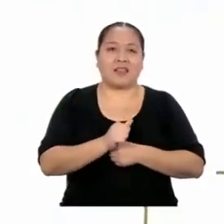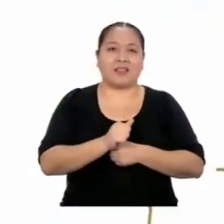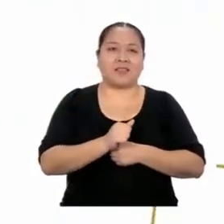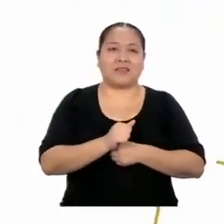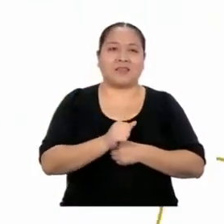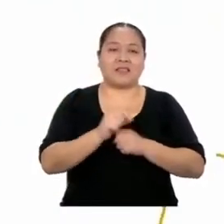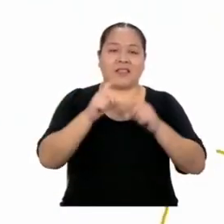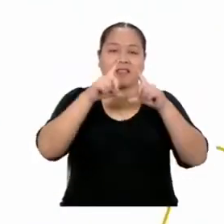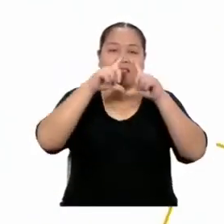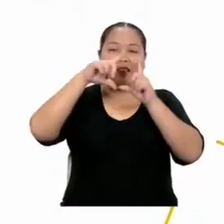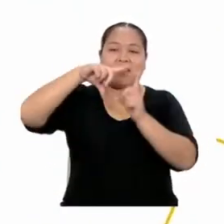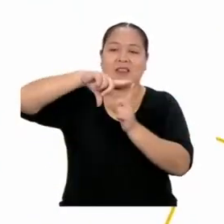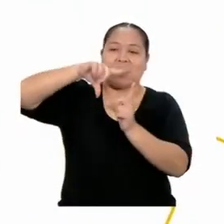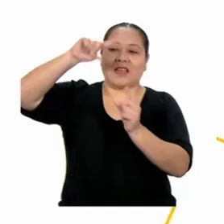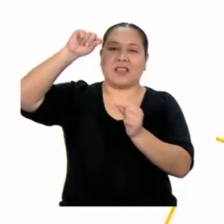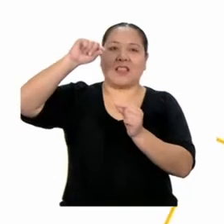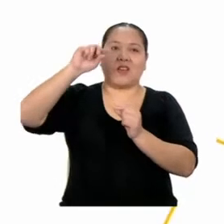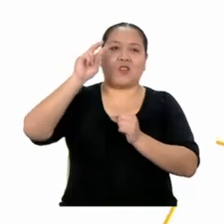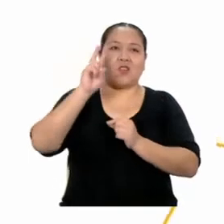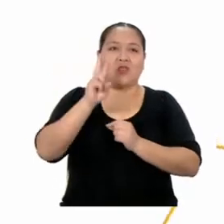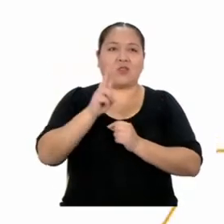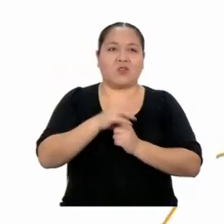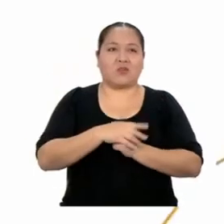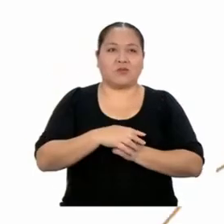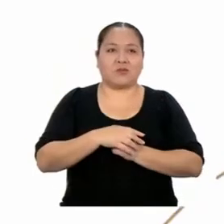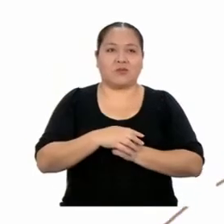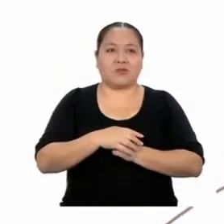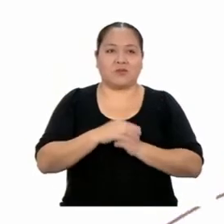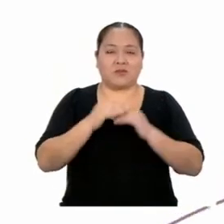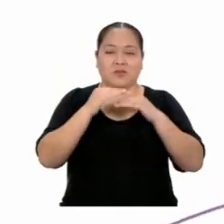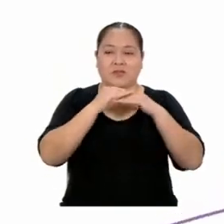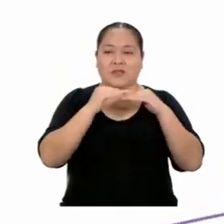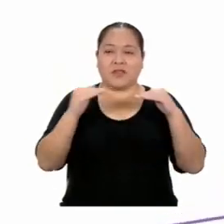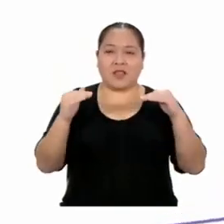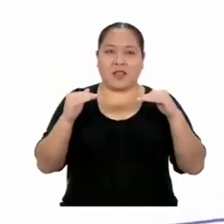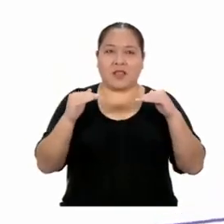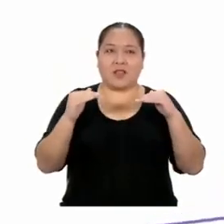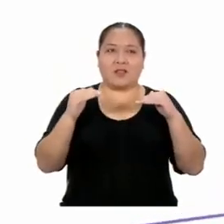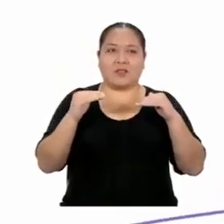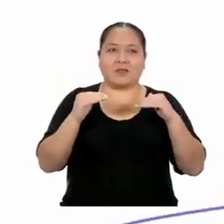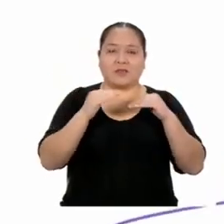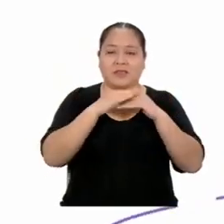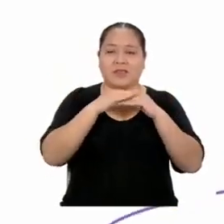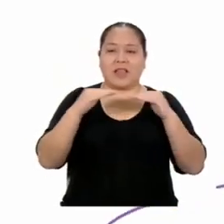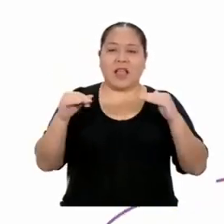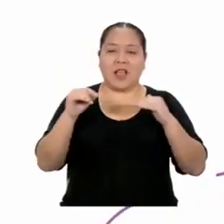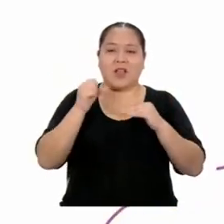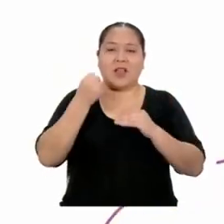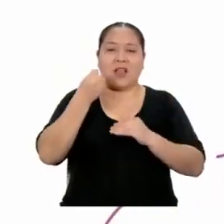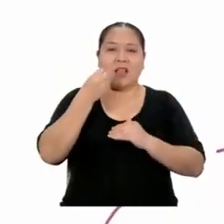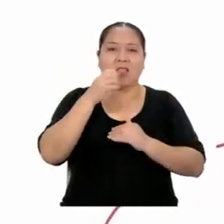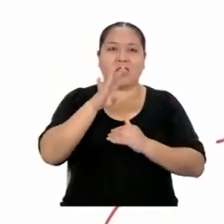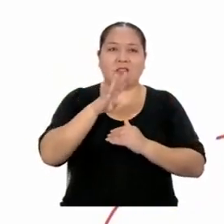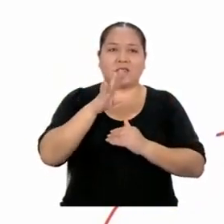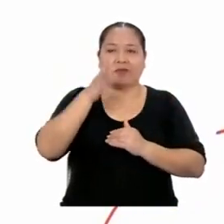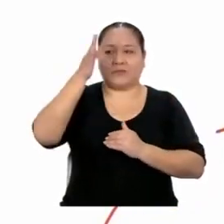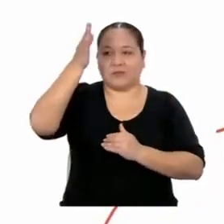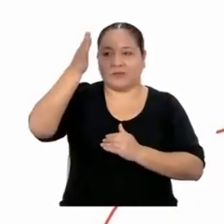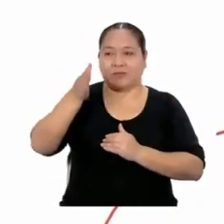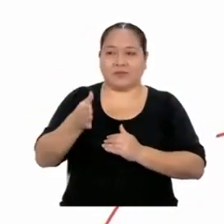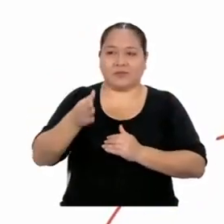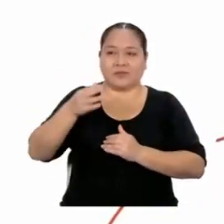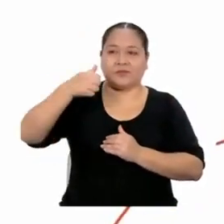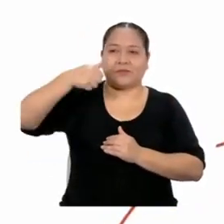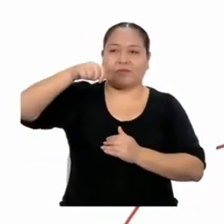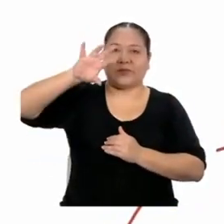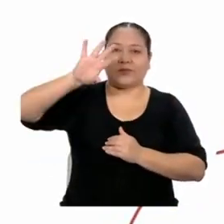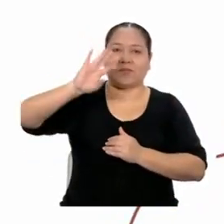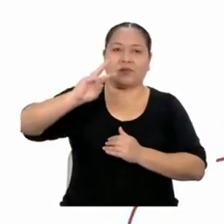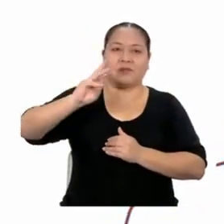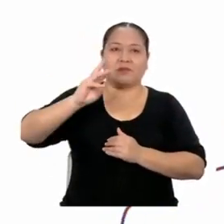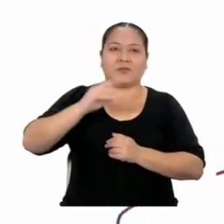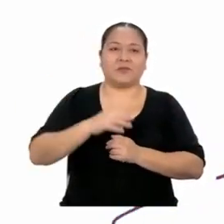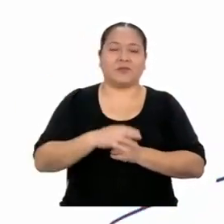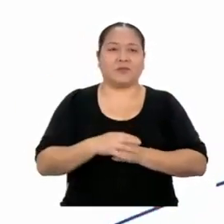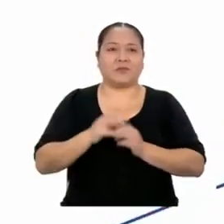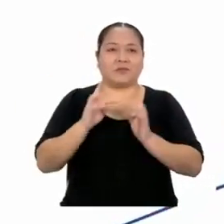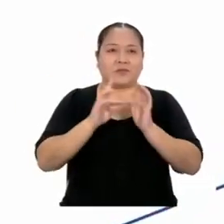del rectángulo 2 es igual a largo por ancho. Tenemos que el largo es 14 metros y el ancho 16. Por lo tanto,